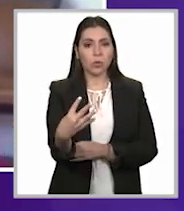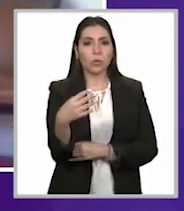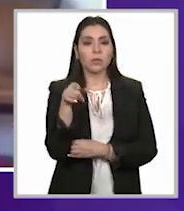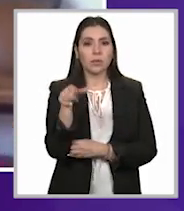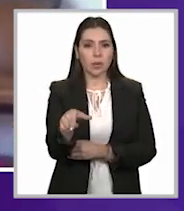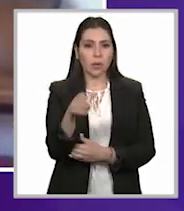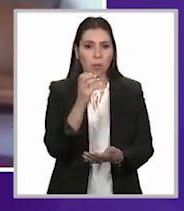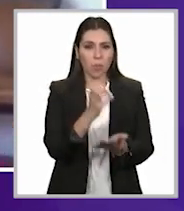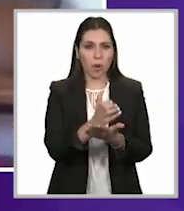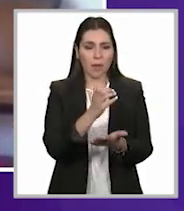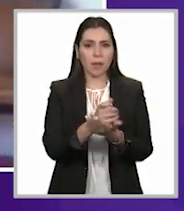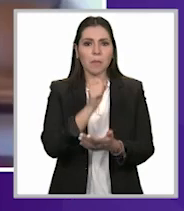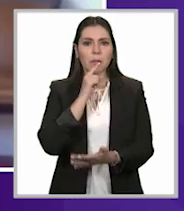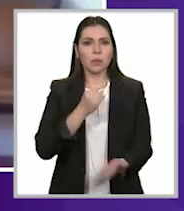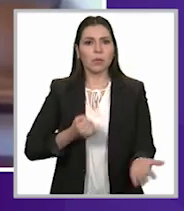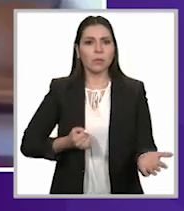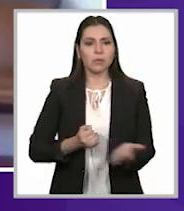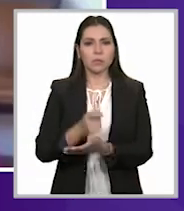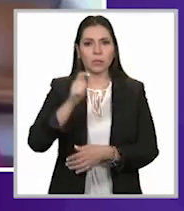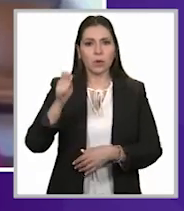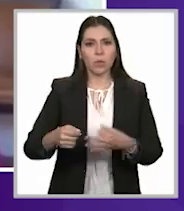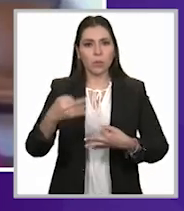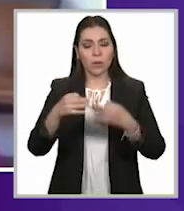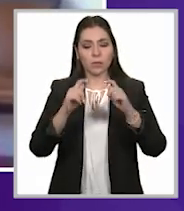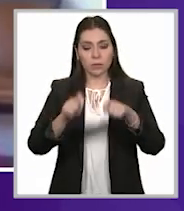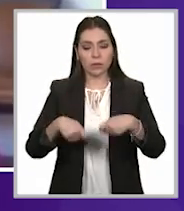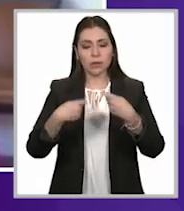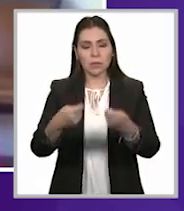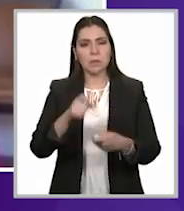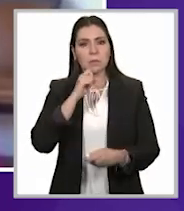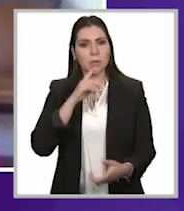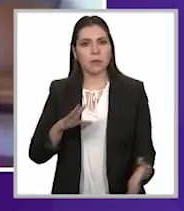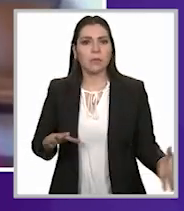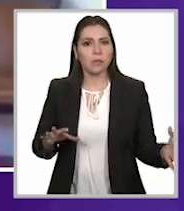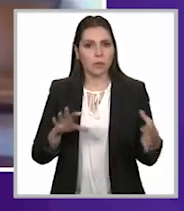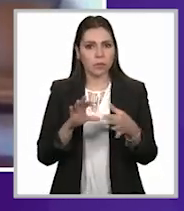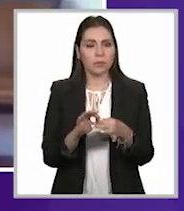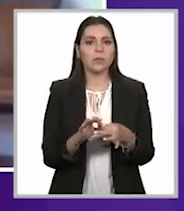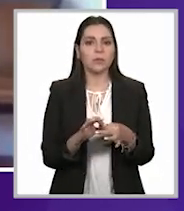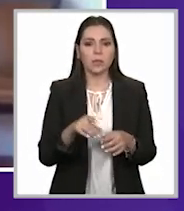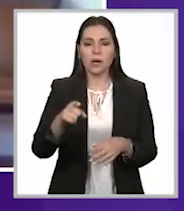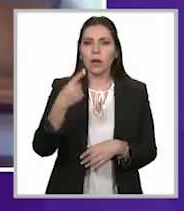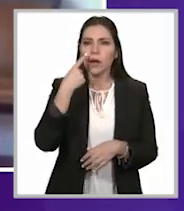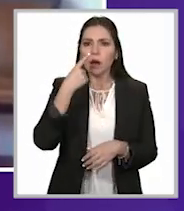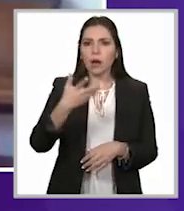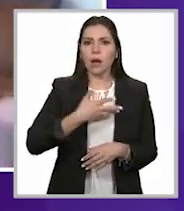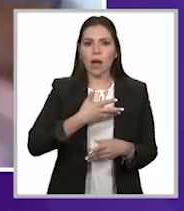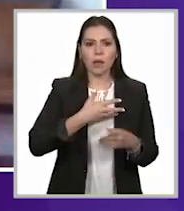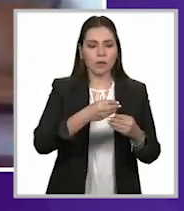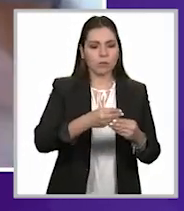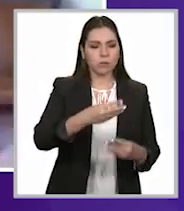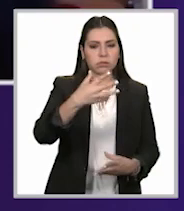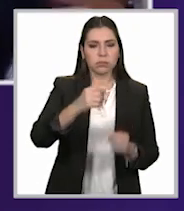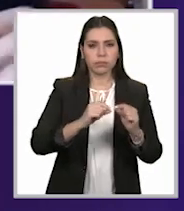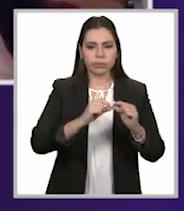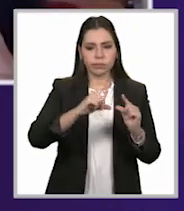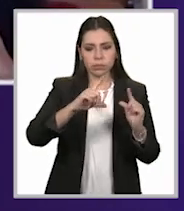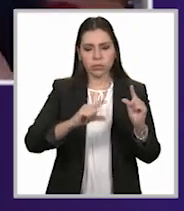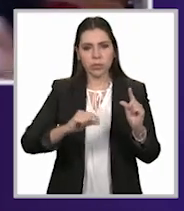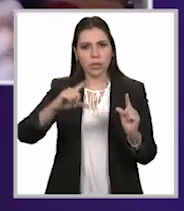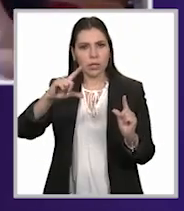cuadernos además están vinculados con las sentencias que estamos refiriendo. Entonces ahí mismo se ven